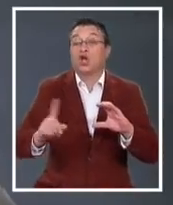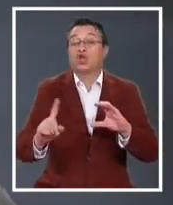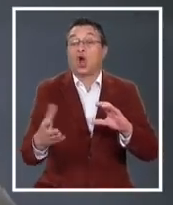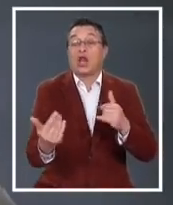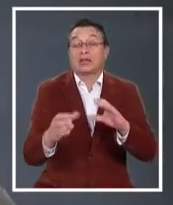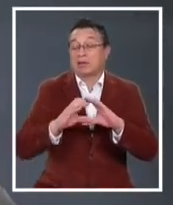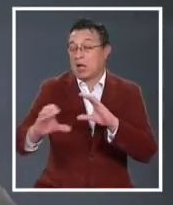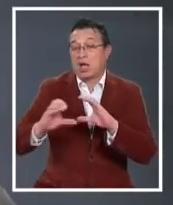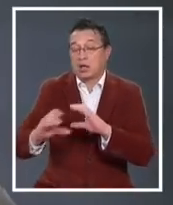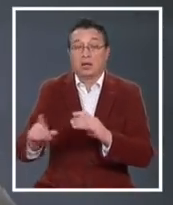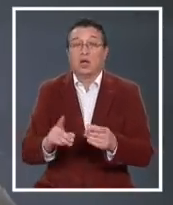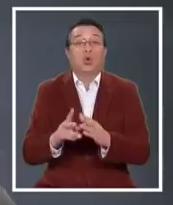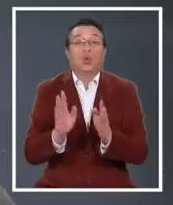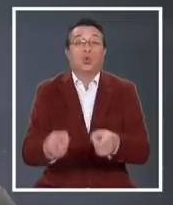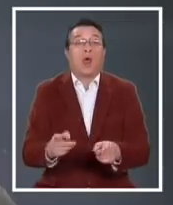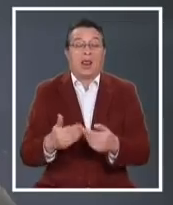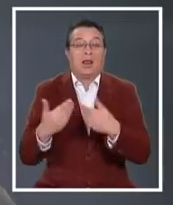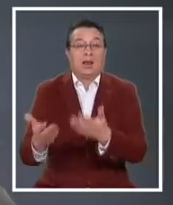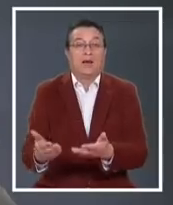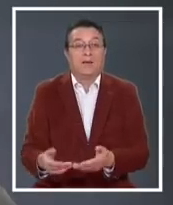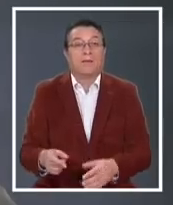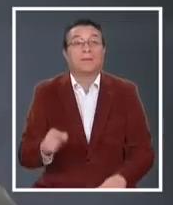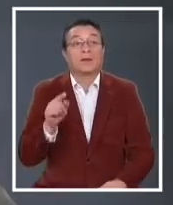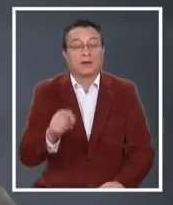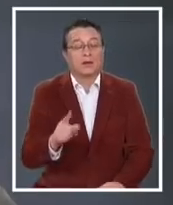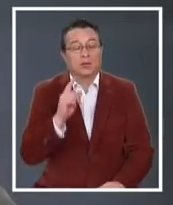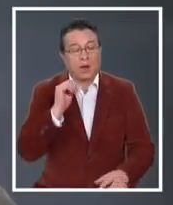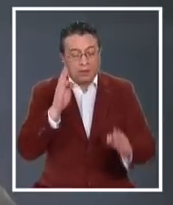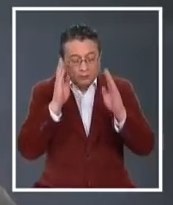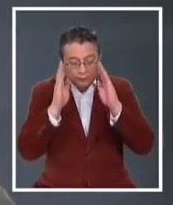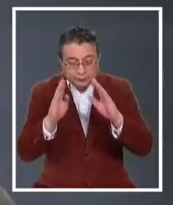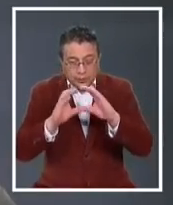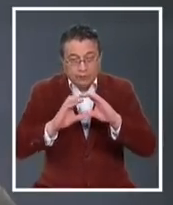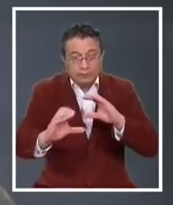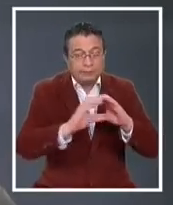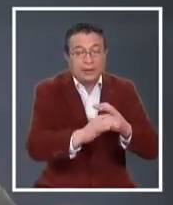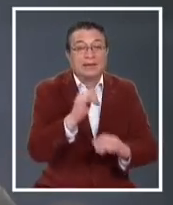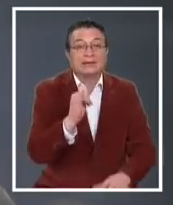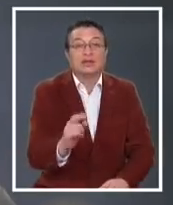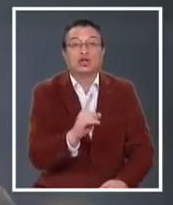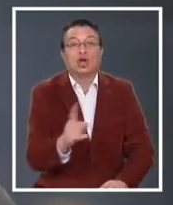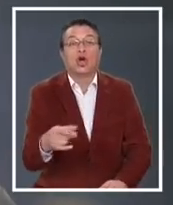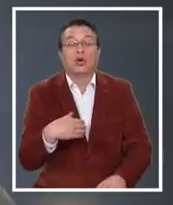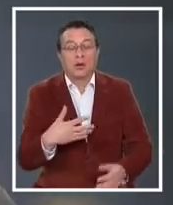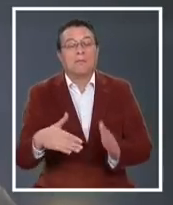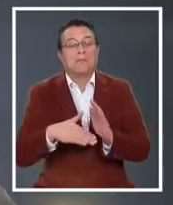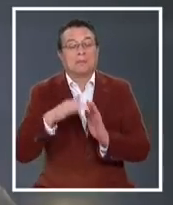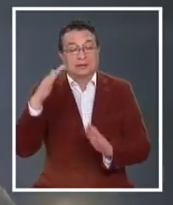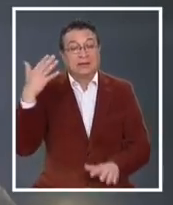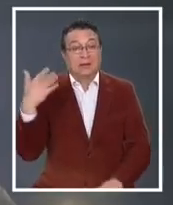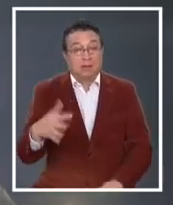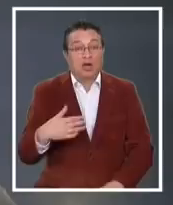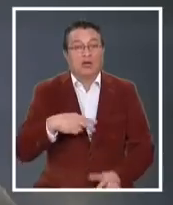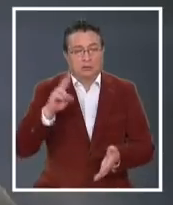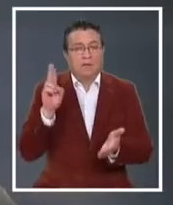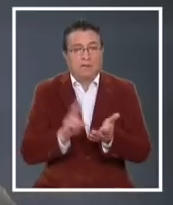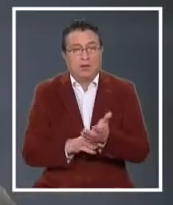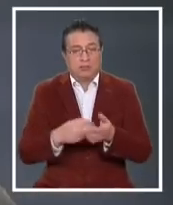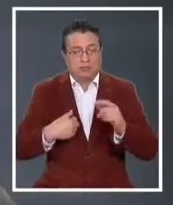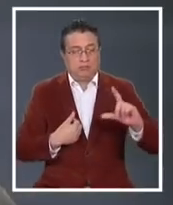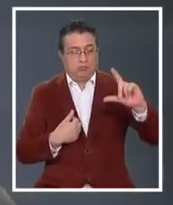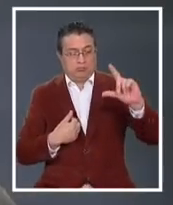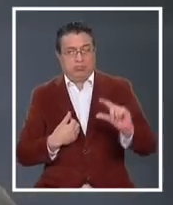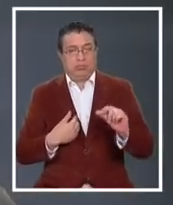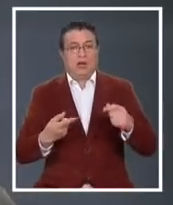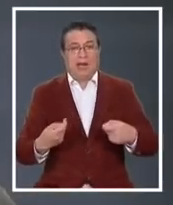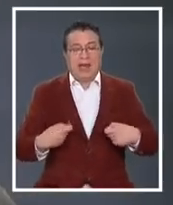gente que no lo necesita. Entonces, aquí no se trata de focalizar o no, se trata de darle prioridad a la gente que efectivamente ha tenido una merma, una